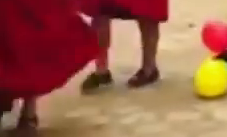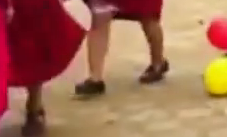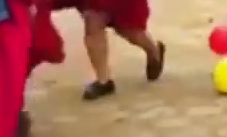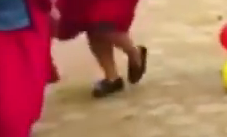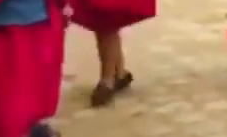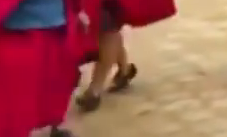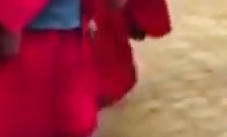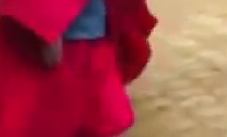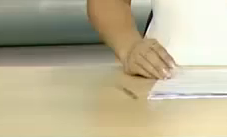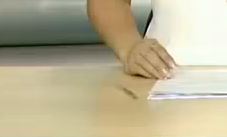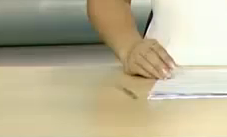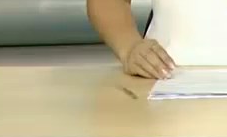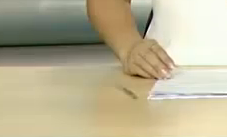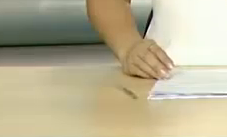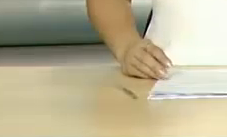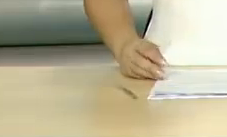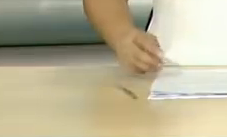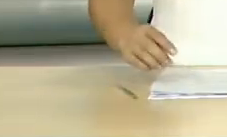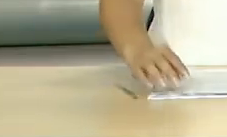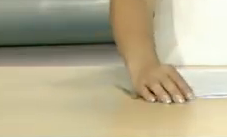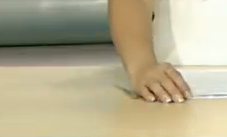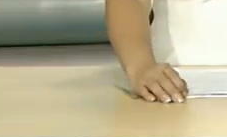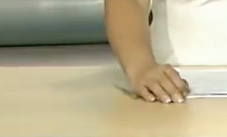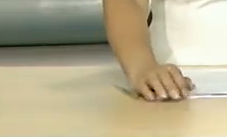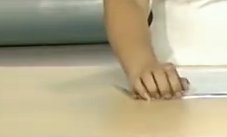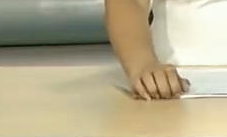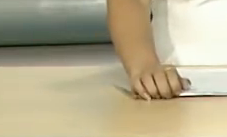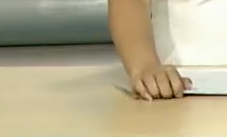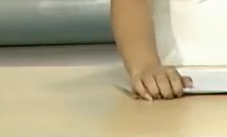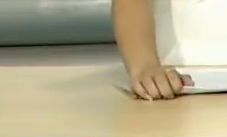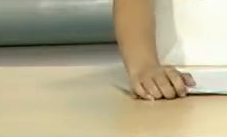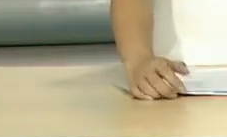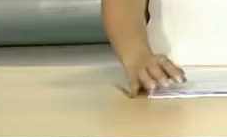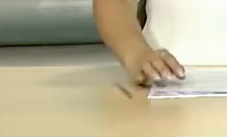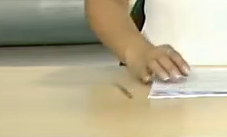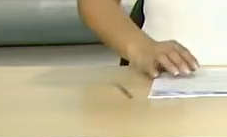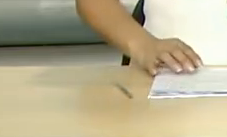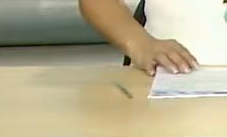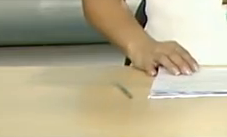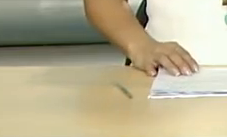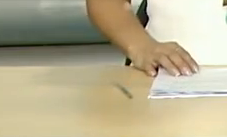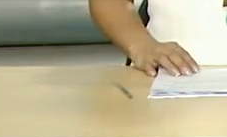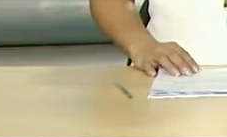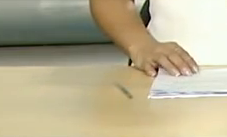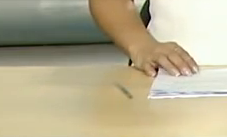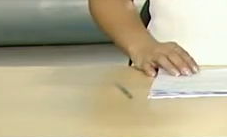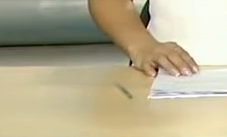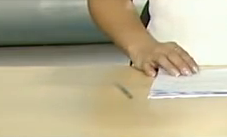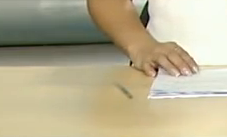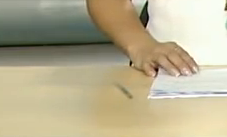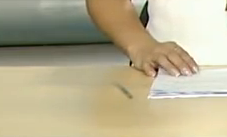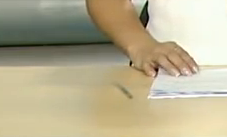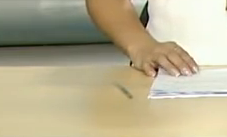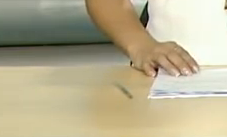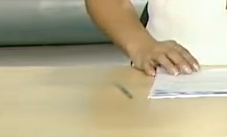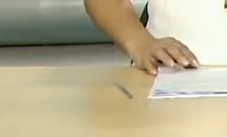Constante Brito. Gracias, amigos televidentes, por la sintonía. Que Dios les bendiga. Buen día, si Dios lo permite, esta mañana.